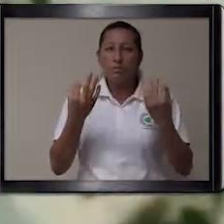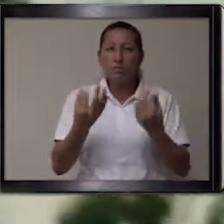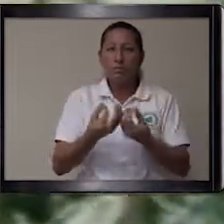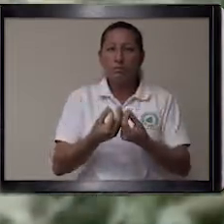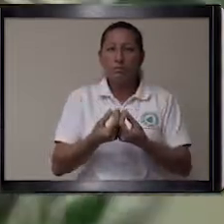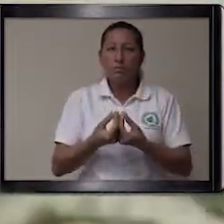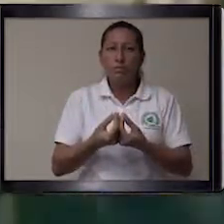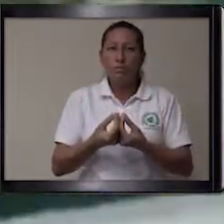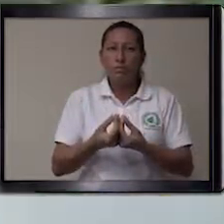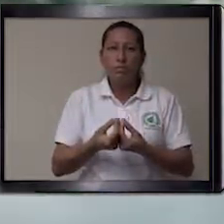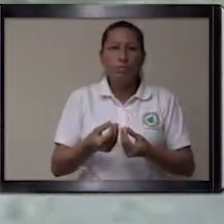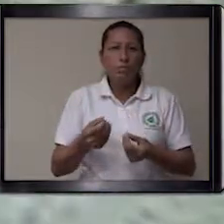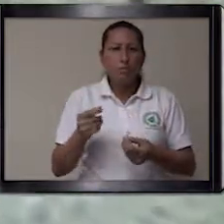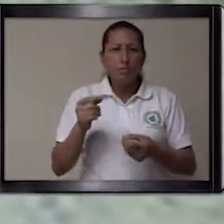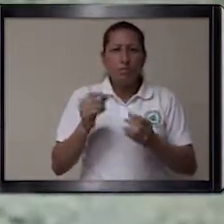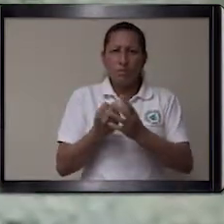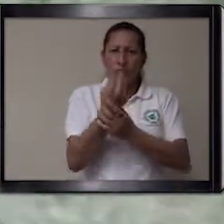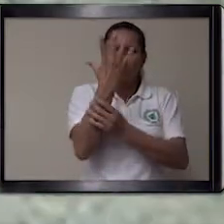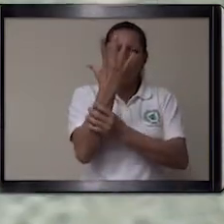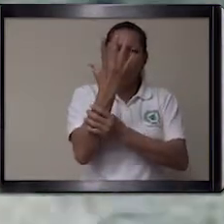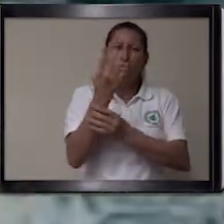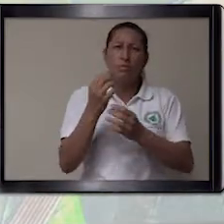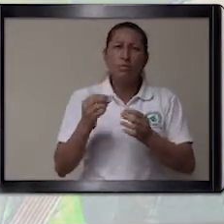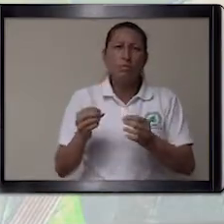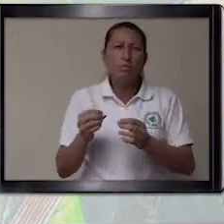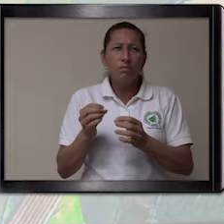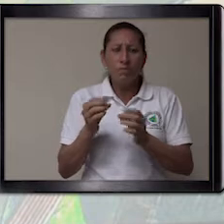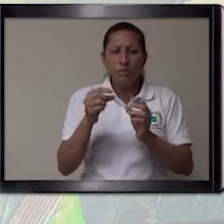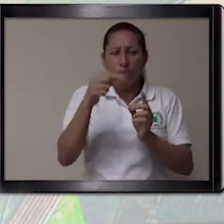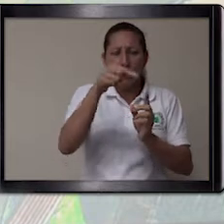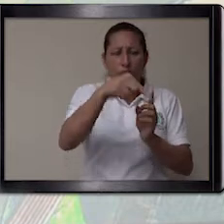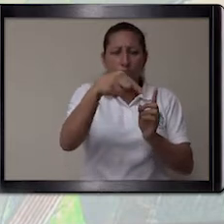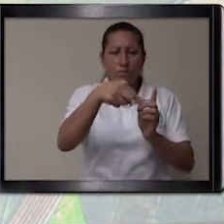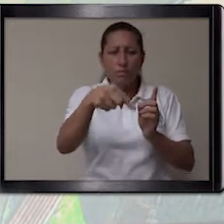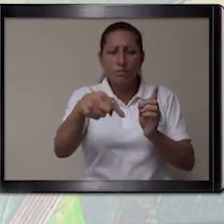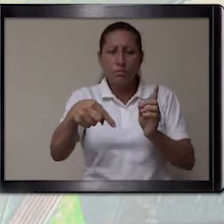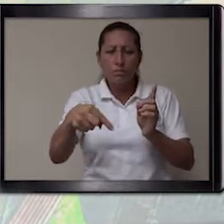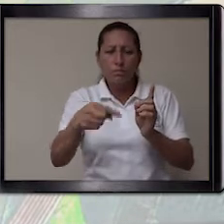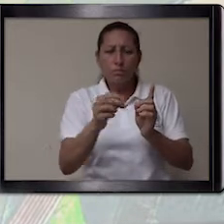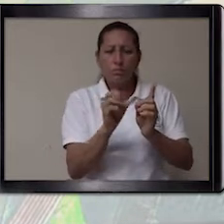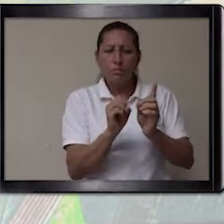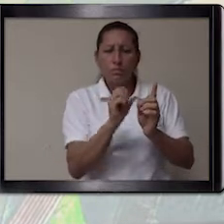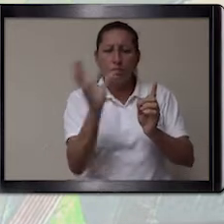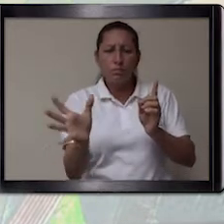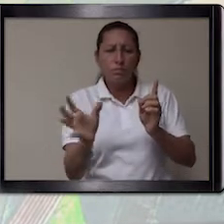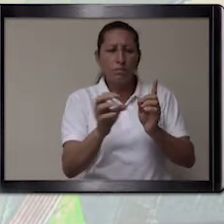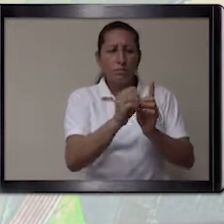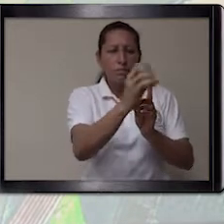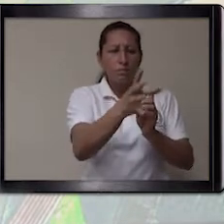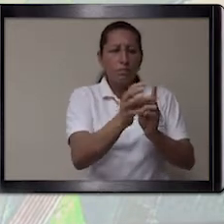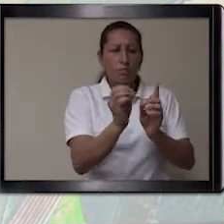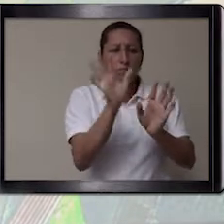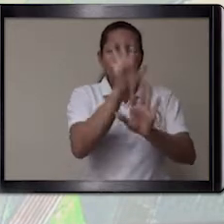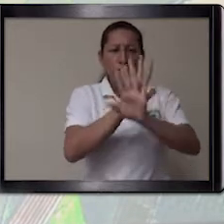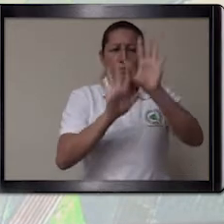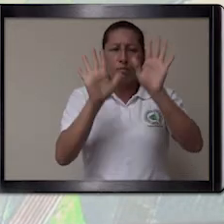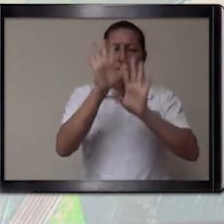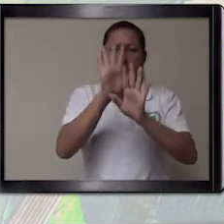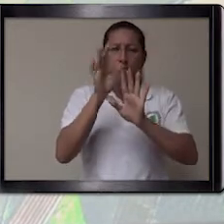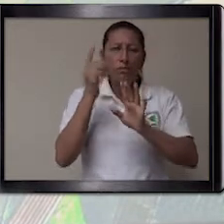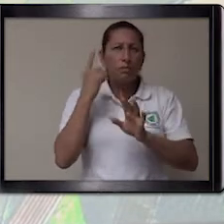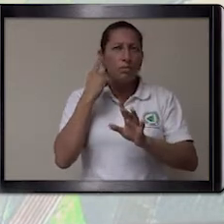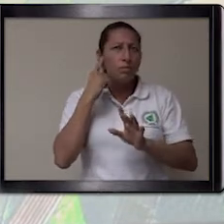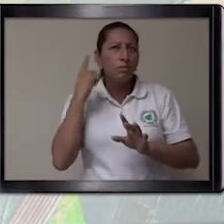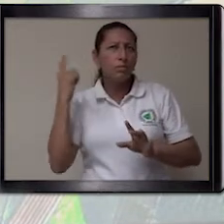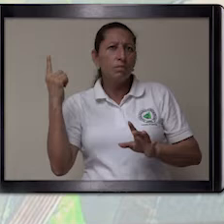abajo y eso produce un ruido. Bueno, como ellos estaban muy cerca de la zona donde se desprende el material, obviamente escuchaban fuerte ese